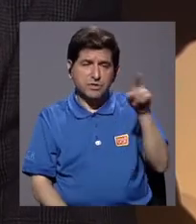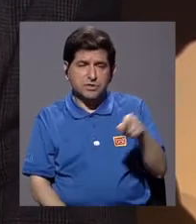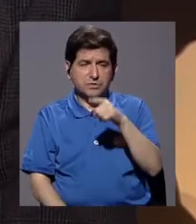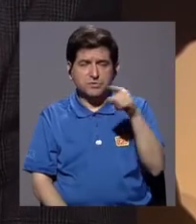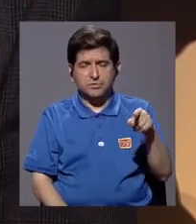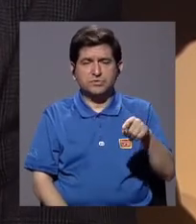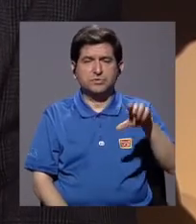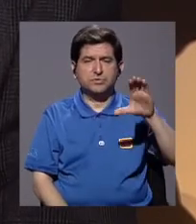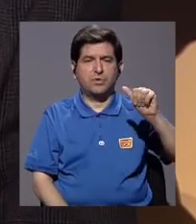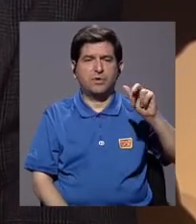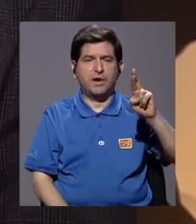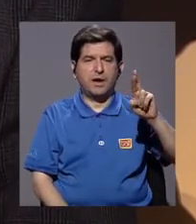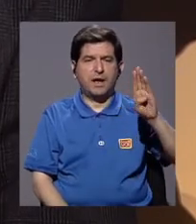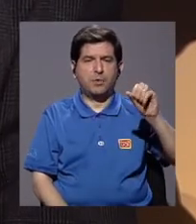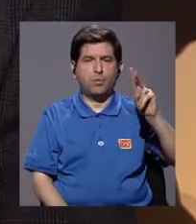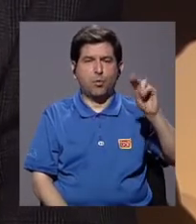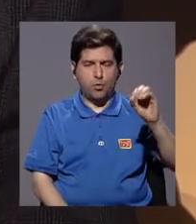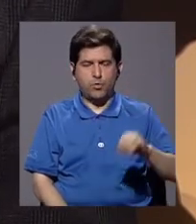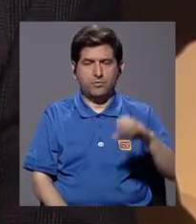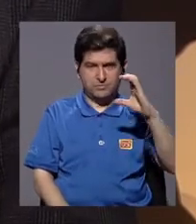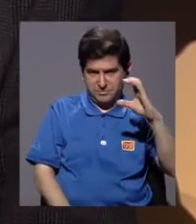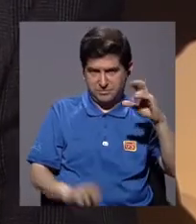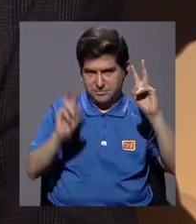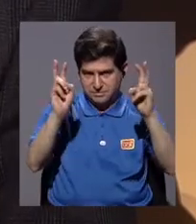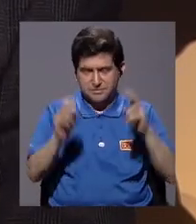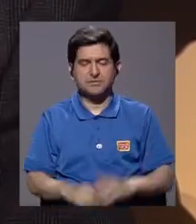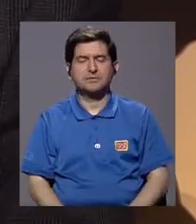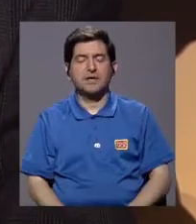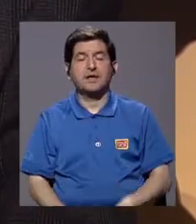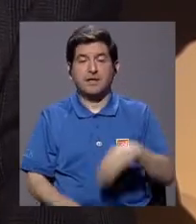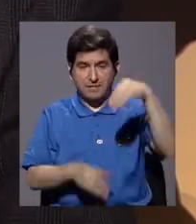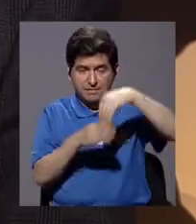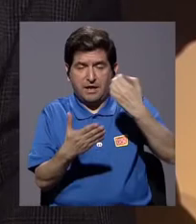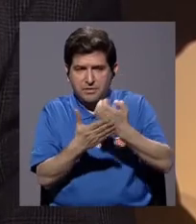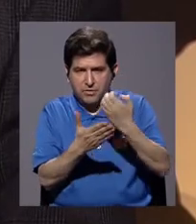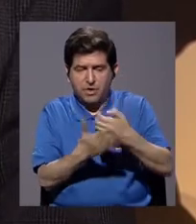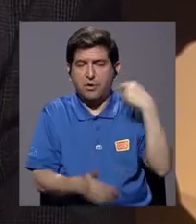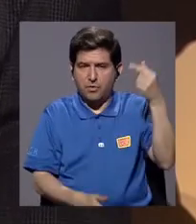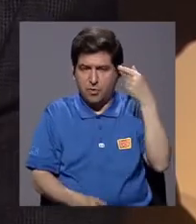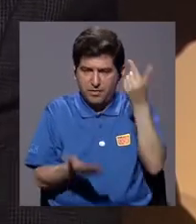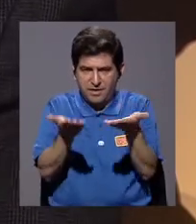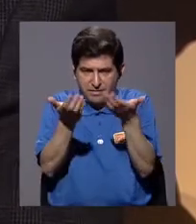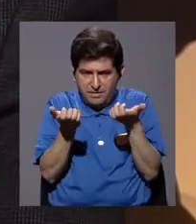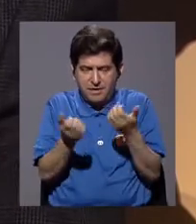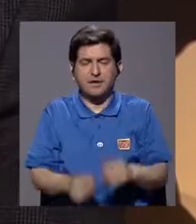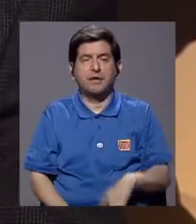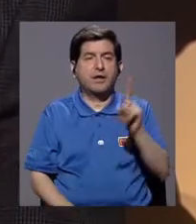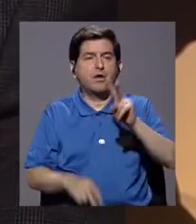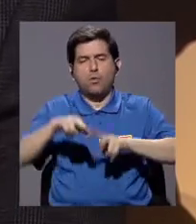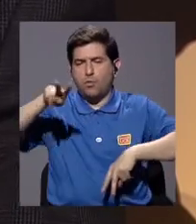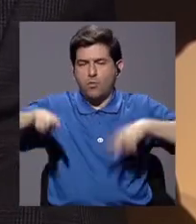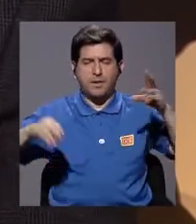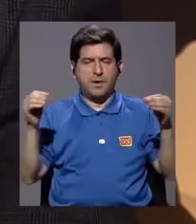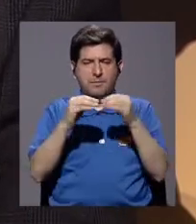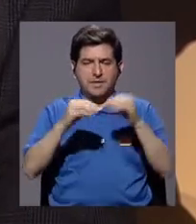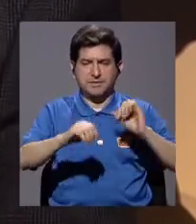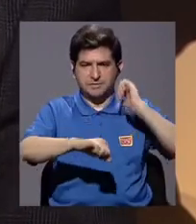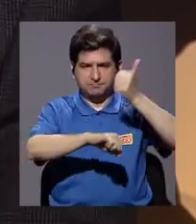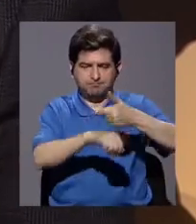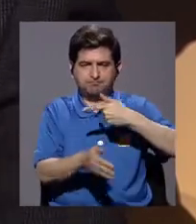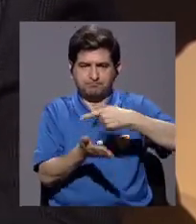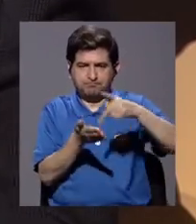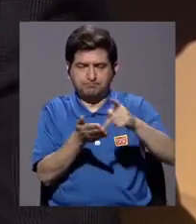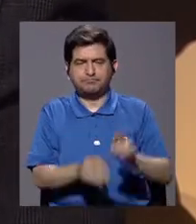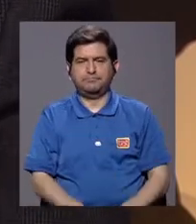descarbonización. Que definió el gobierno de descarbonización de la economía. Y ahora, digamos, una variable más para la fijación